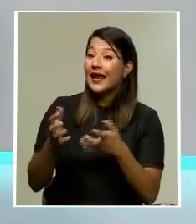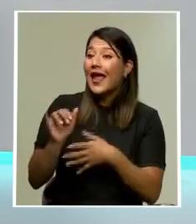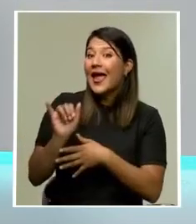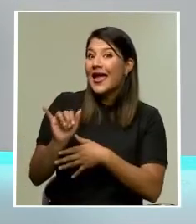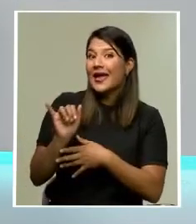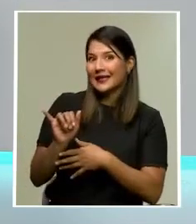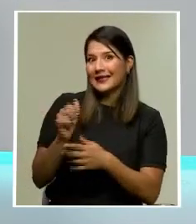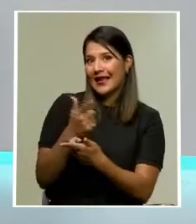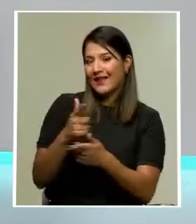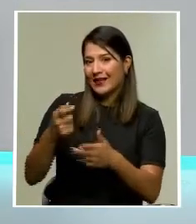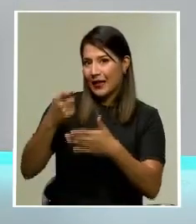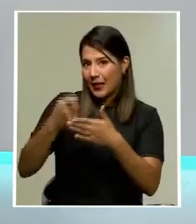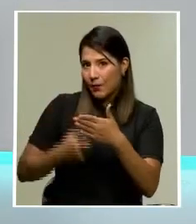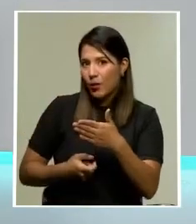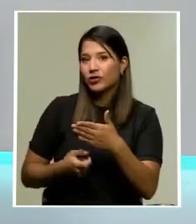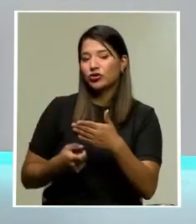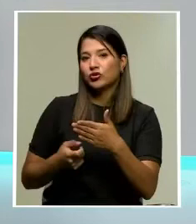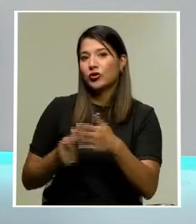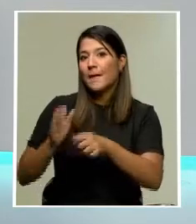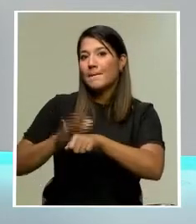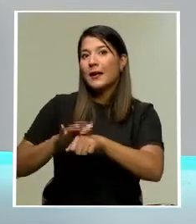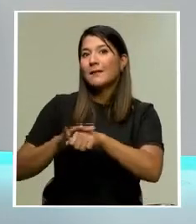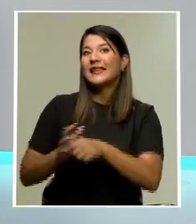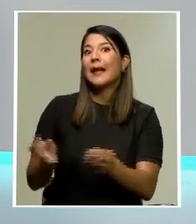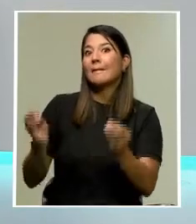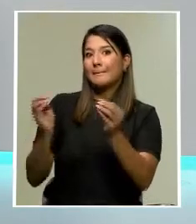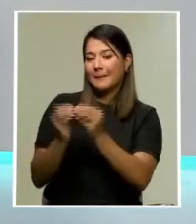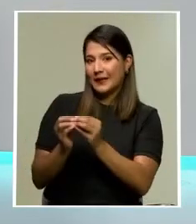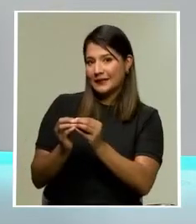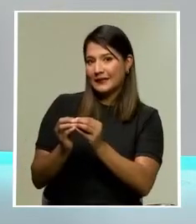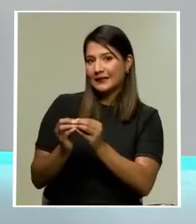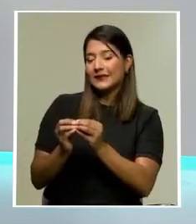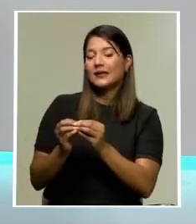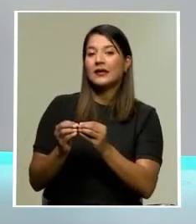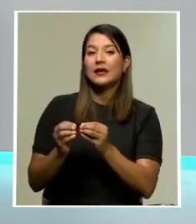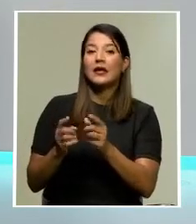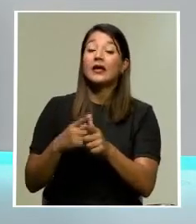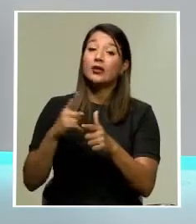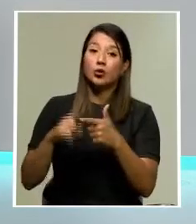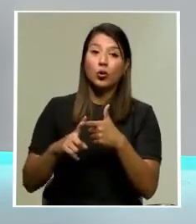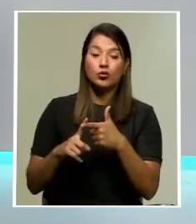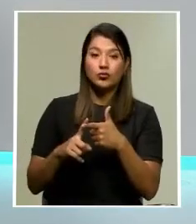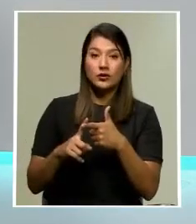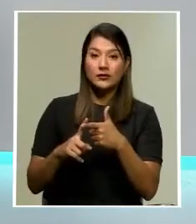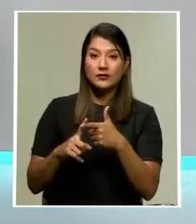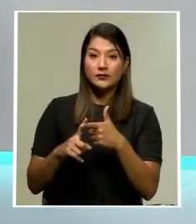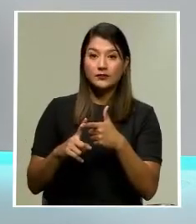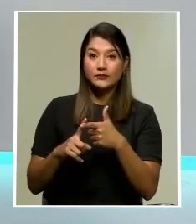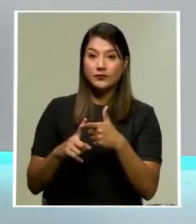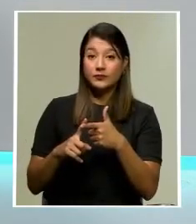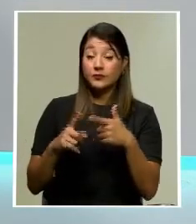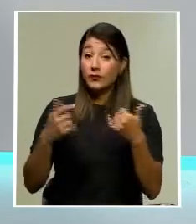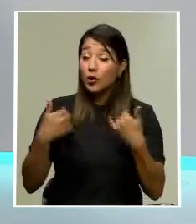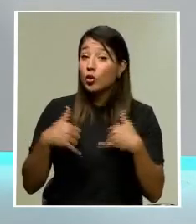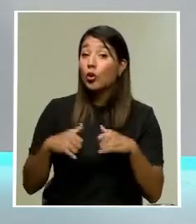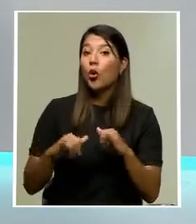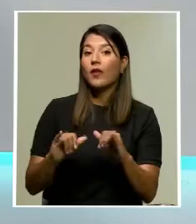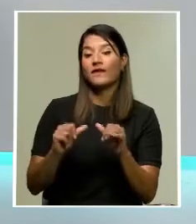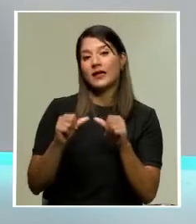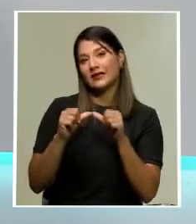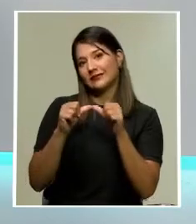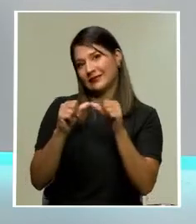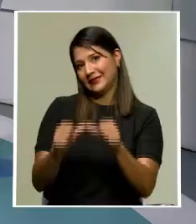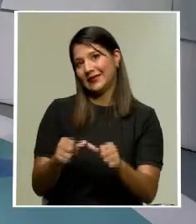entonces podría incluso aumentar el costo de los vehículos eléctricos más adelante, si fuera el caso. Entonces, todavía seguirían